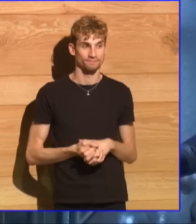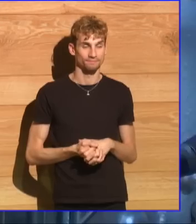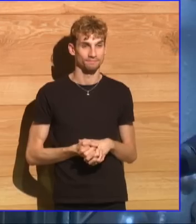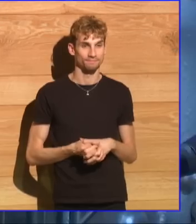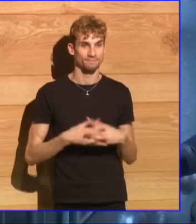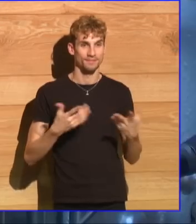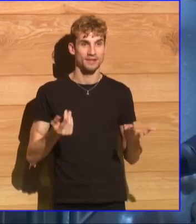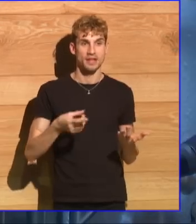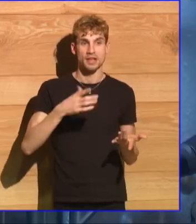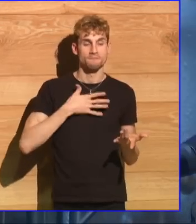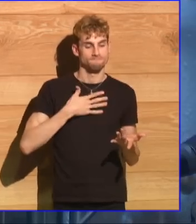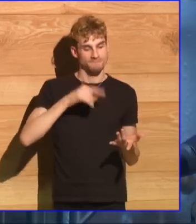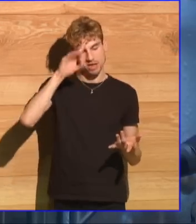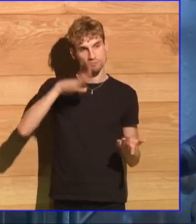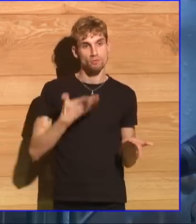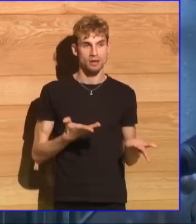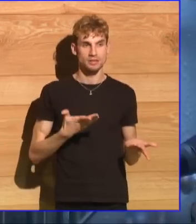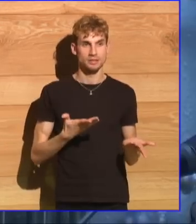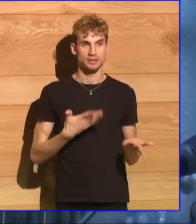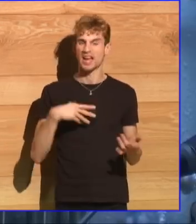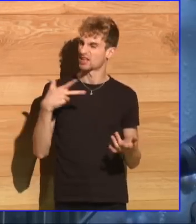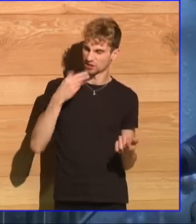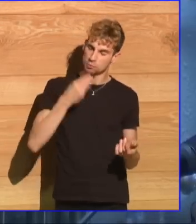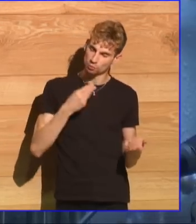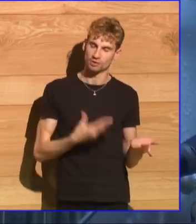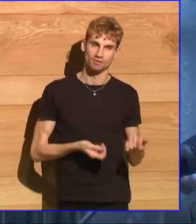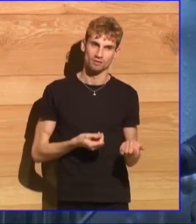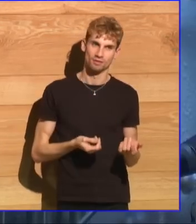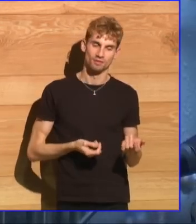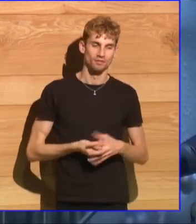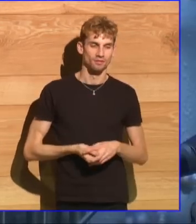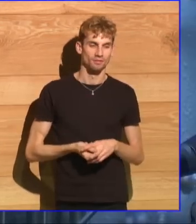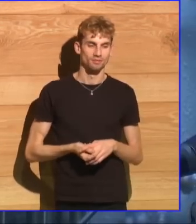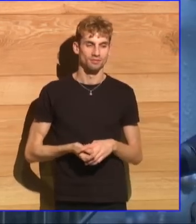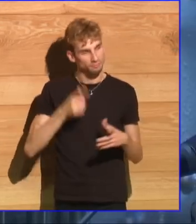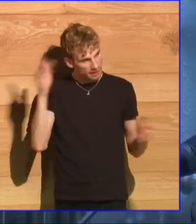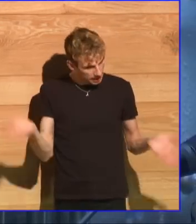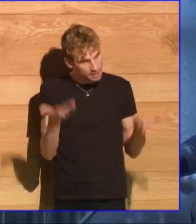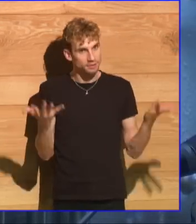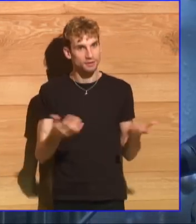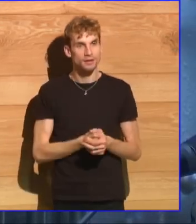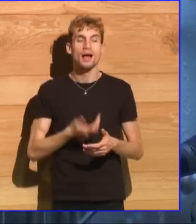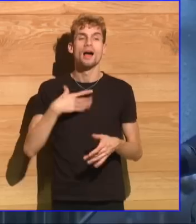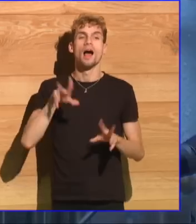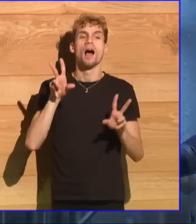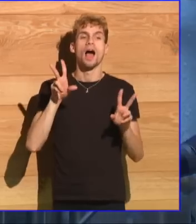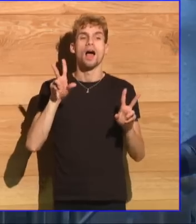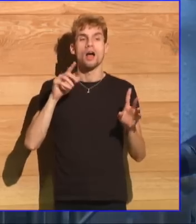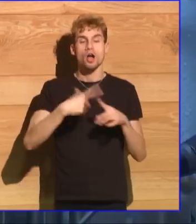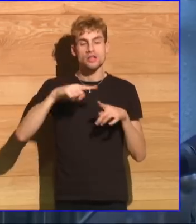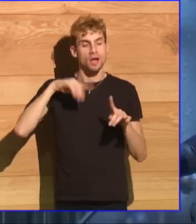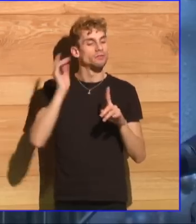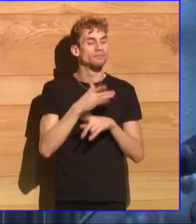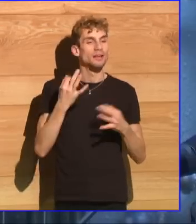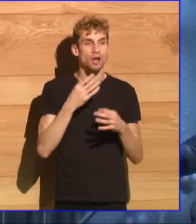el asombro que encontré fue en ese. Es que el chiste era muy bueno, joder, el de él, digo. Adelante, Juan. El asombro que encontré fue encontrar. O sea, el